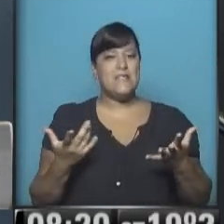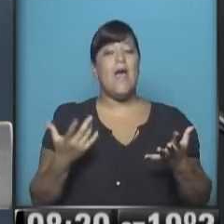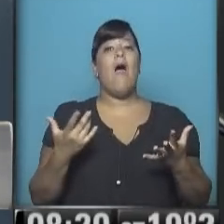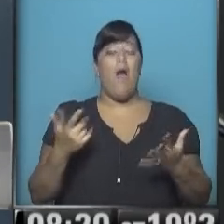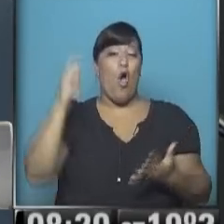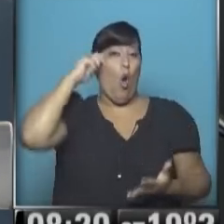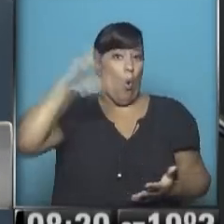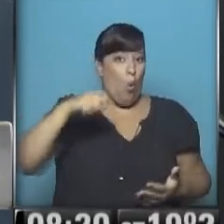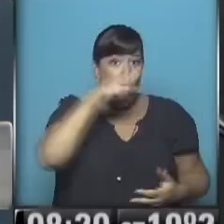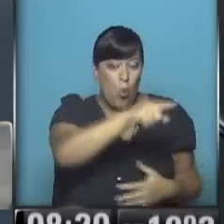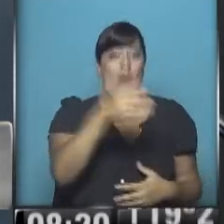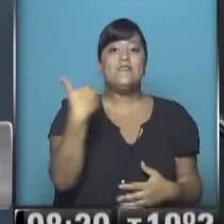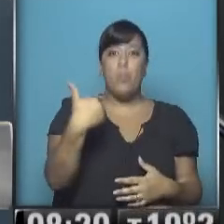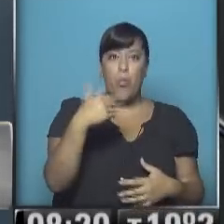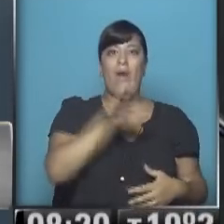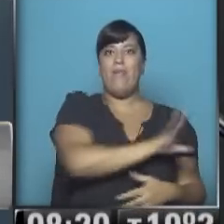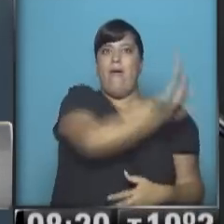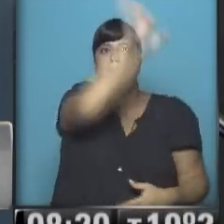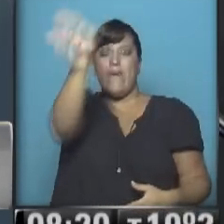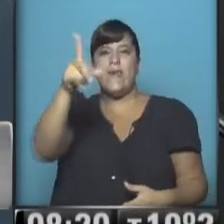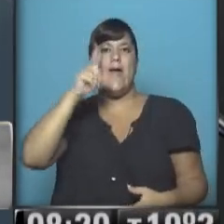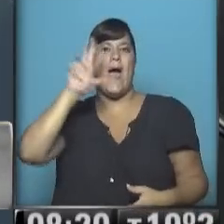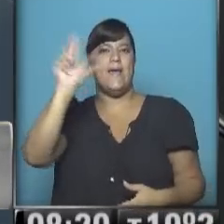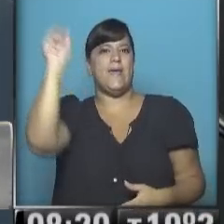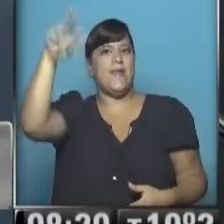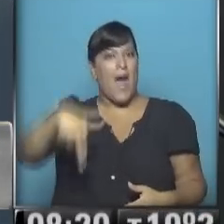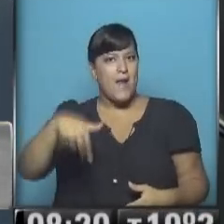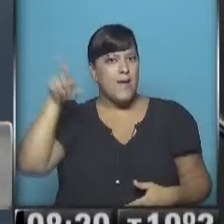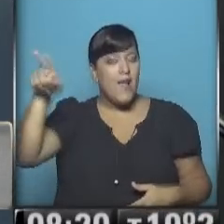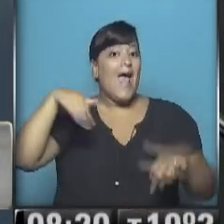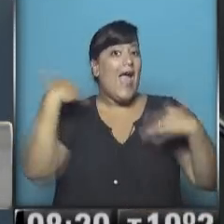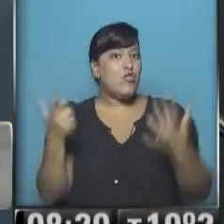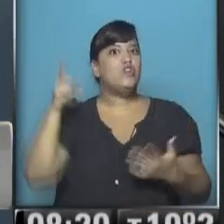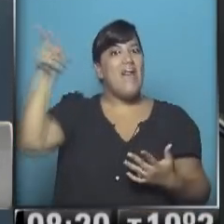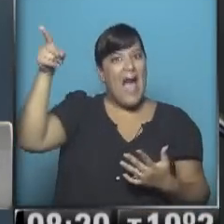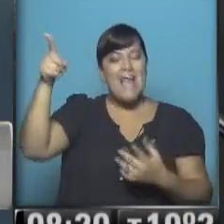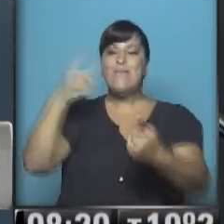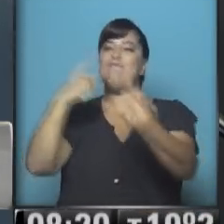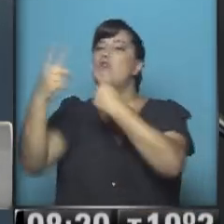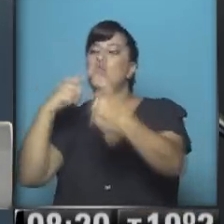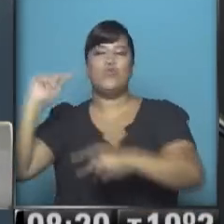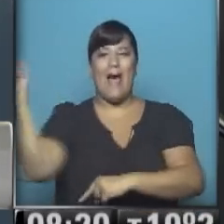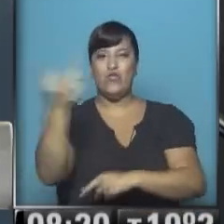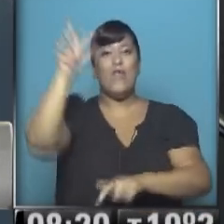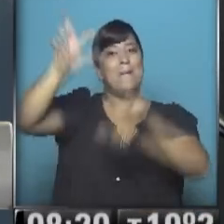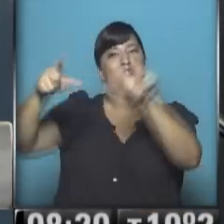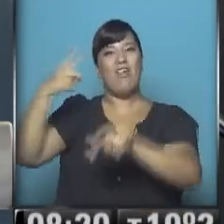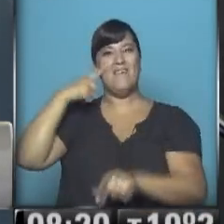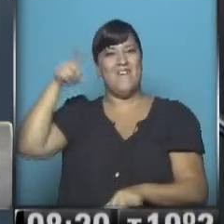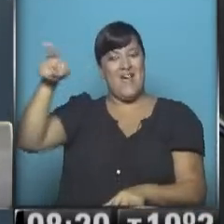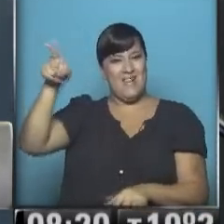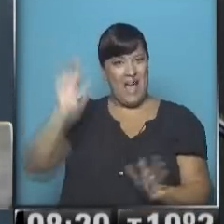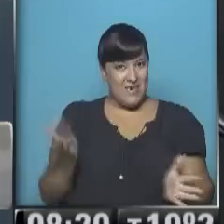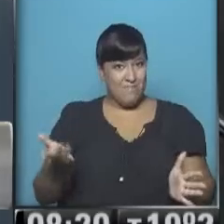el juez pudiese concurrir a Irán y en ese contexto establecer la indagatoria a los